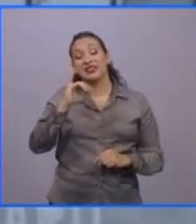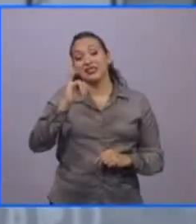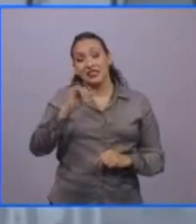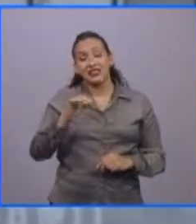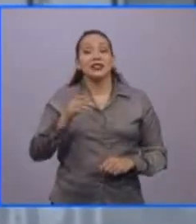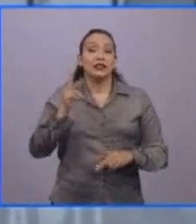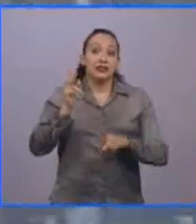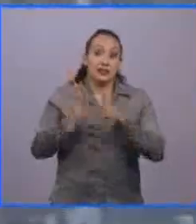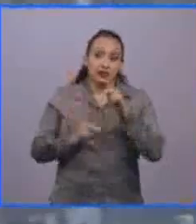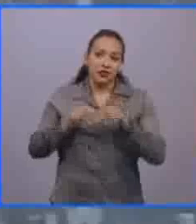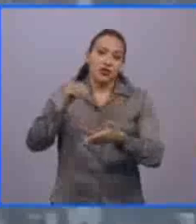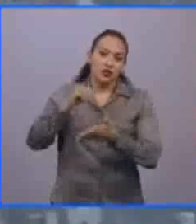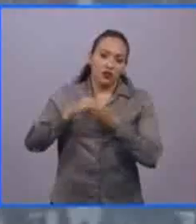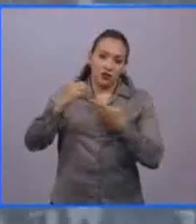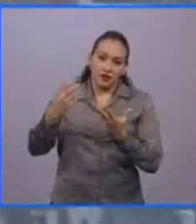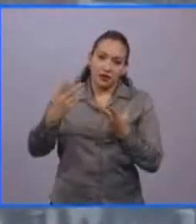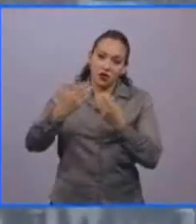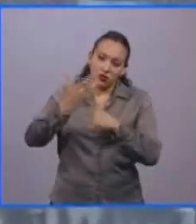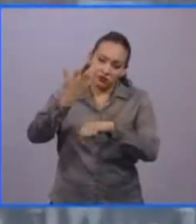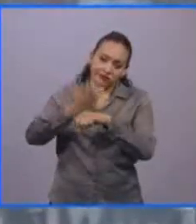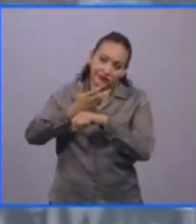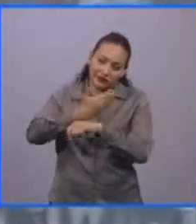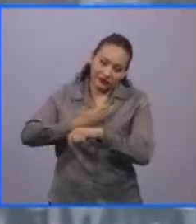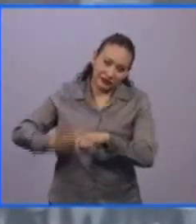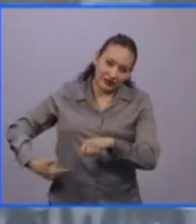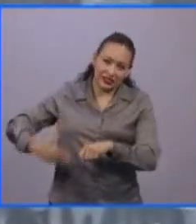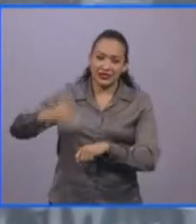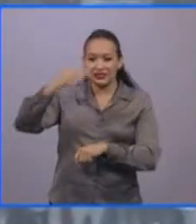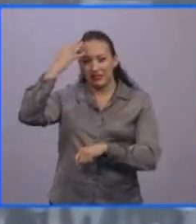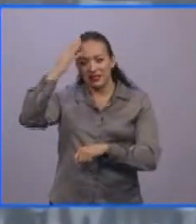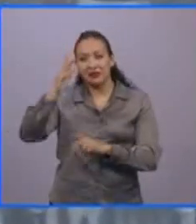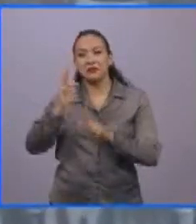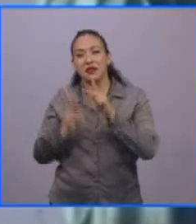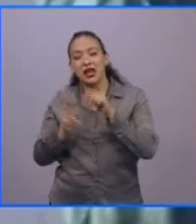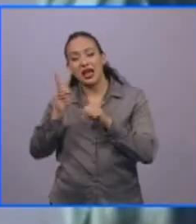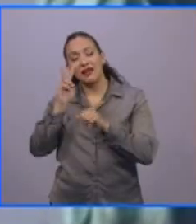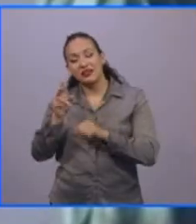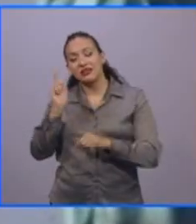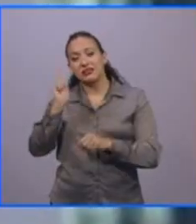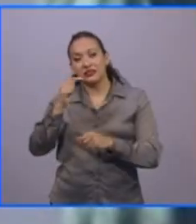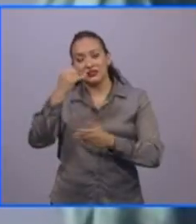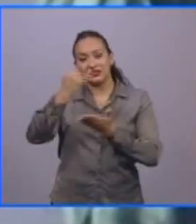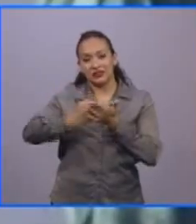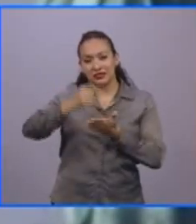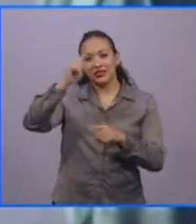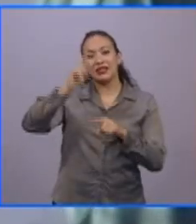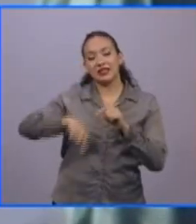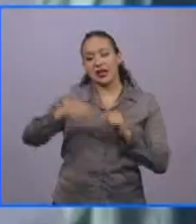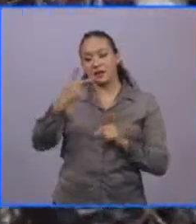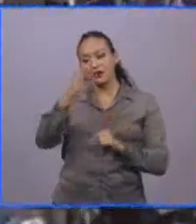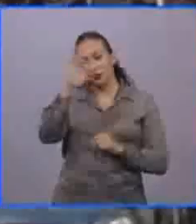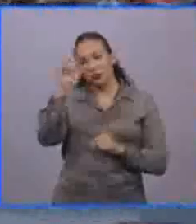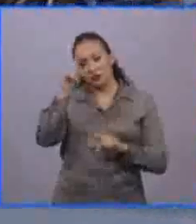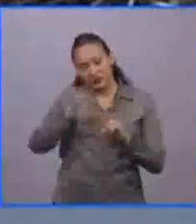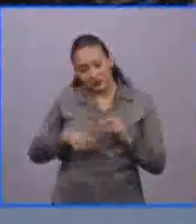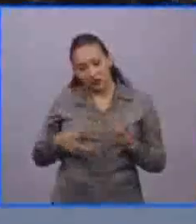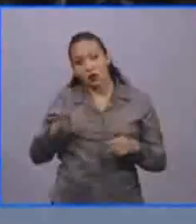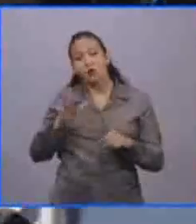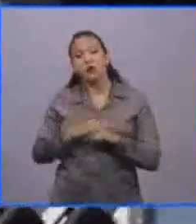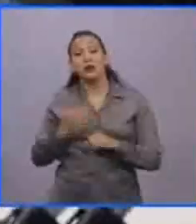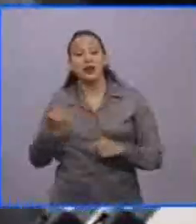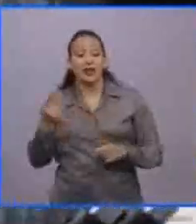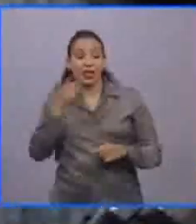en negociaciones con las autoridades del vecino país con el fin de que se eliminen los aranceles de 25% que impuso a